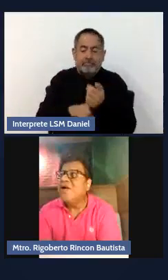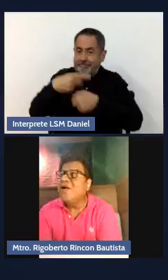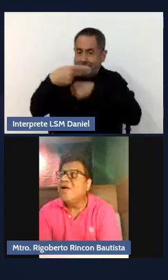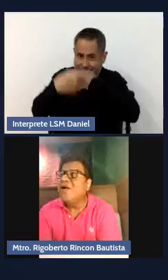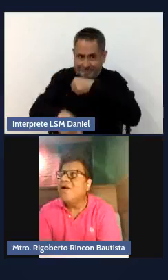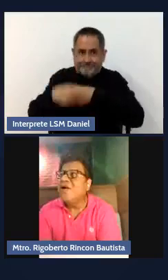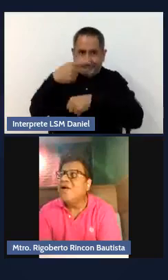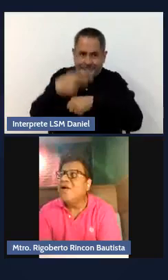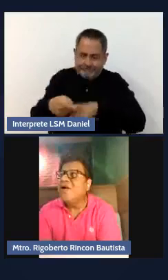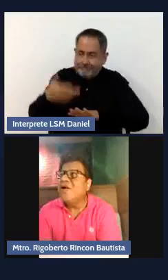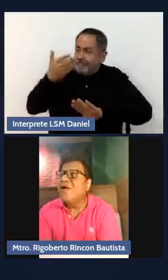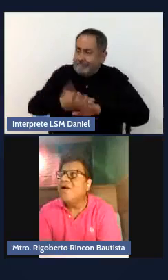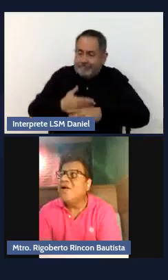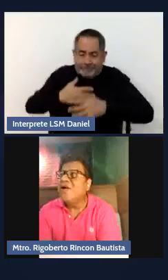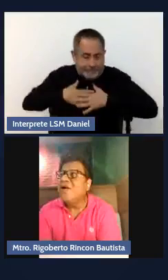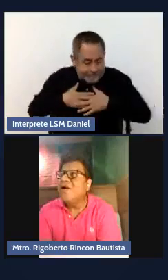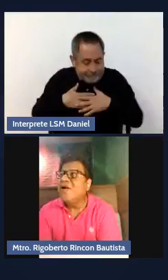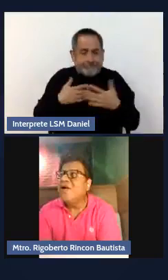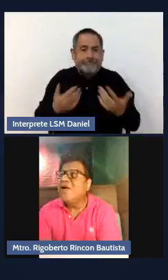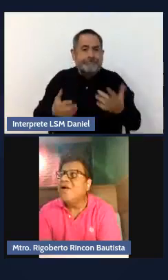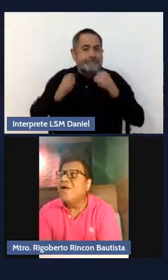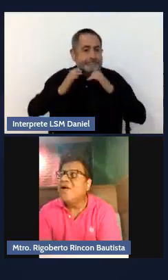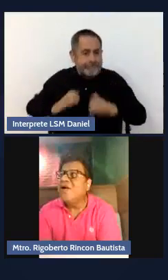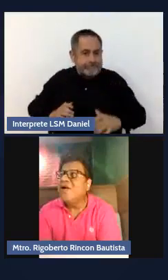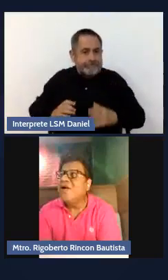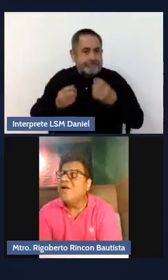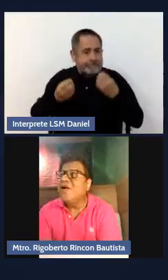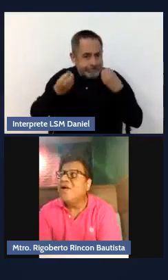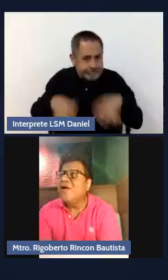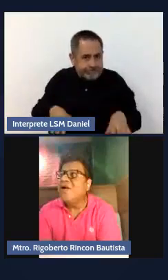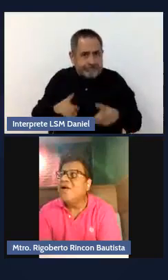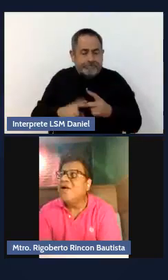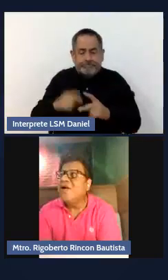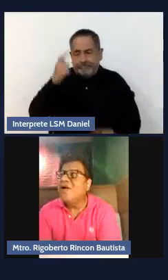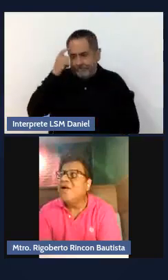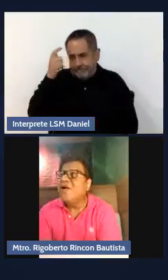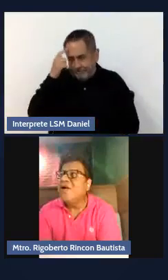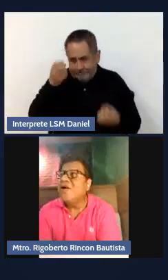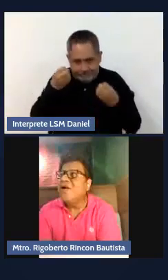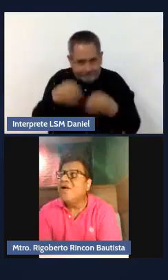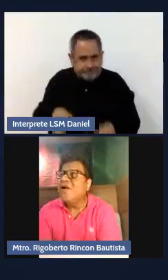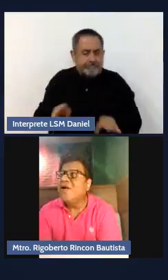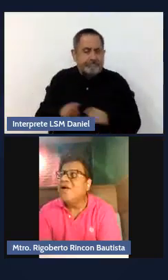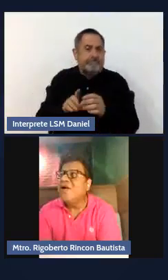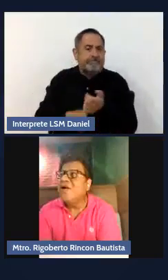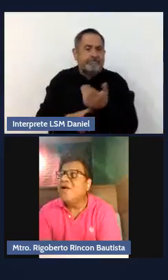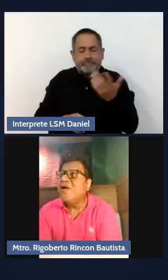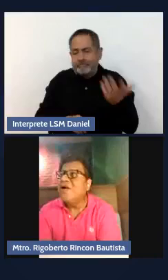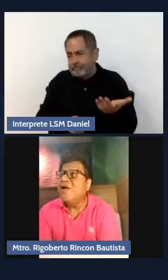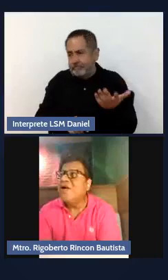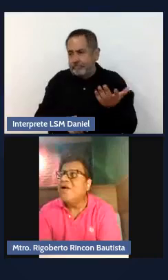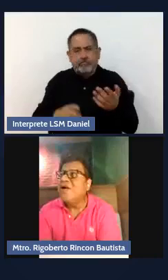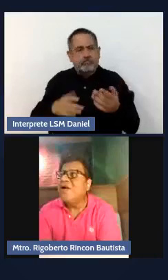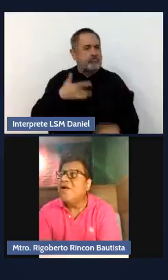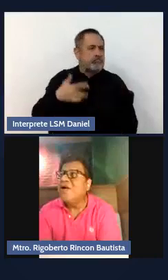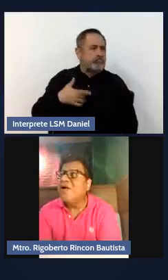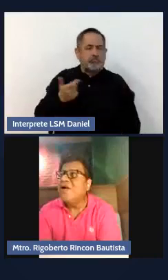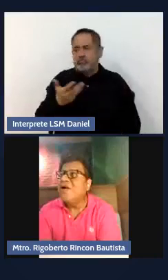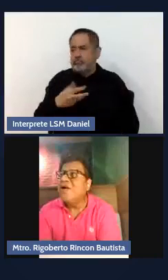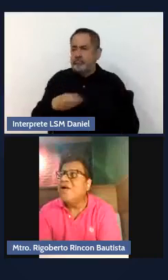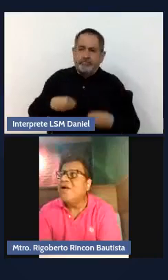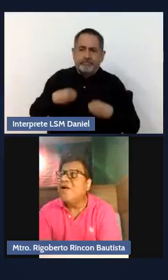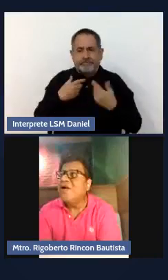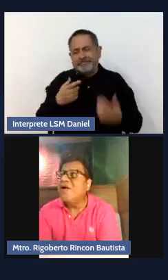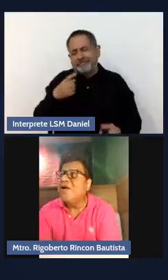repercusiones tanto físicas, tanto emocionales, tanto conductuales que nos va a